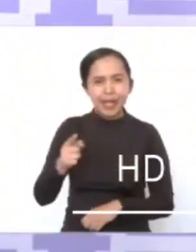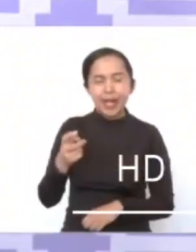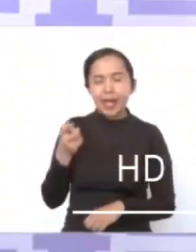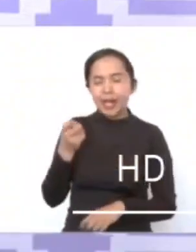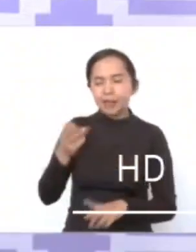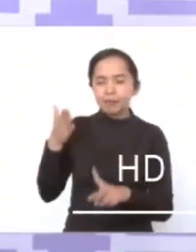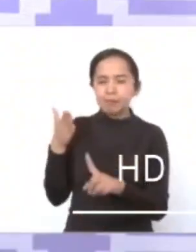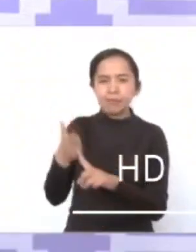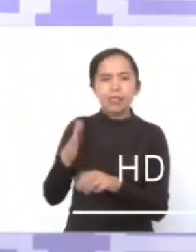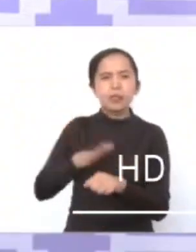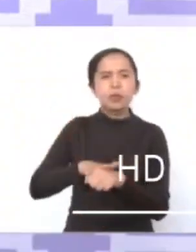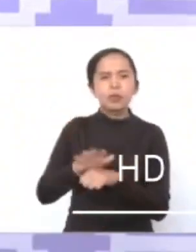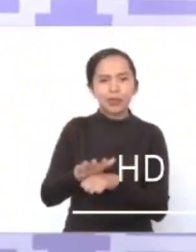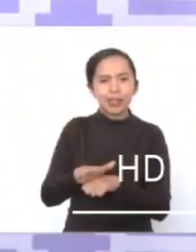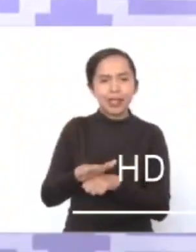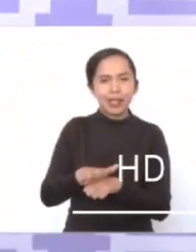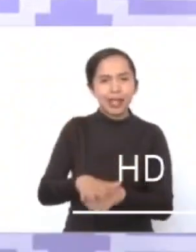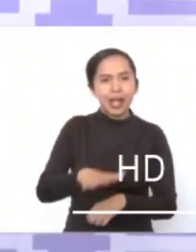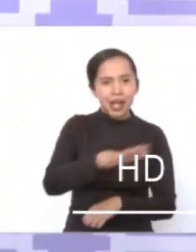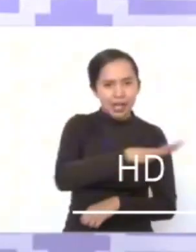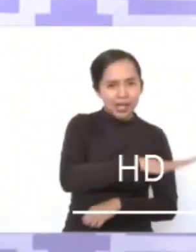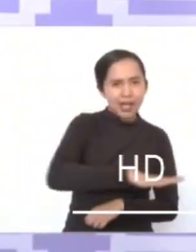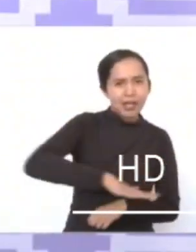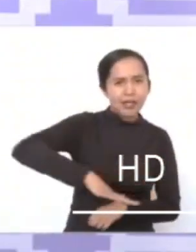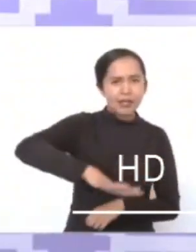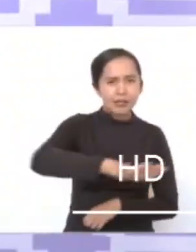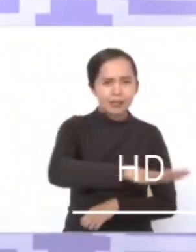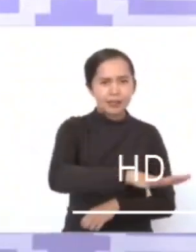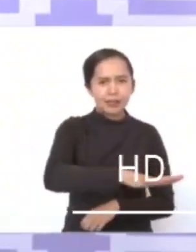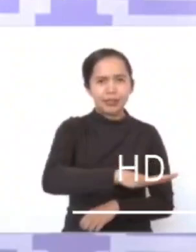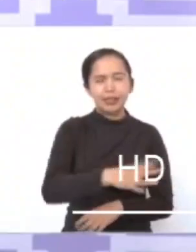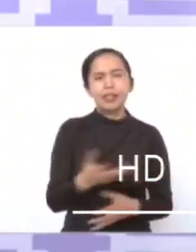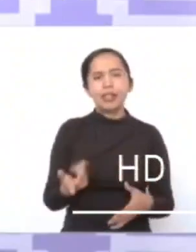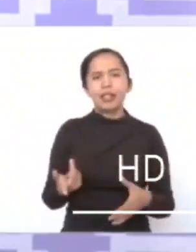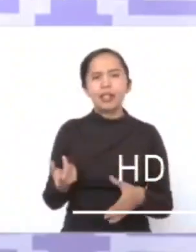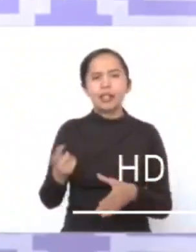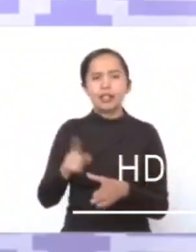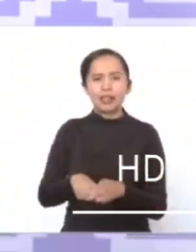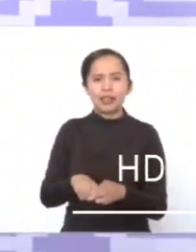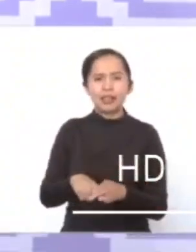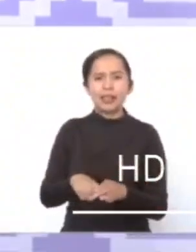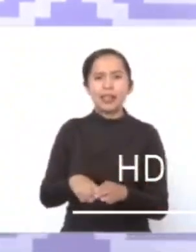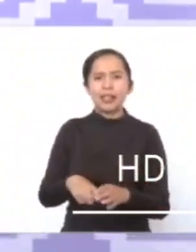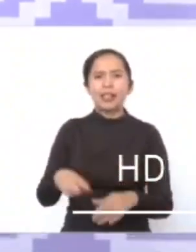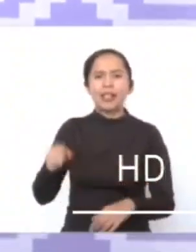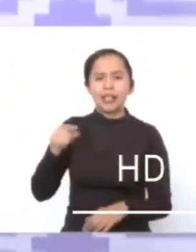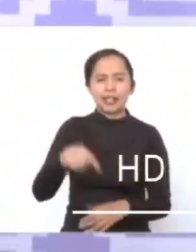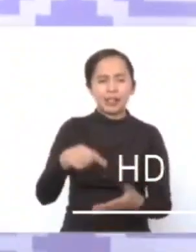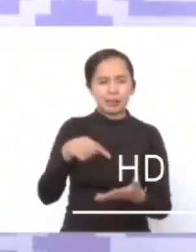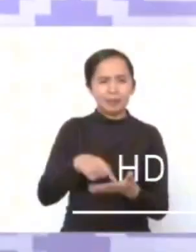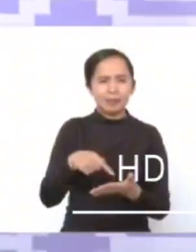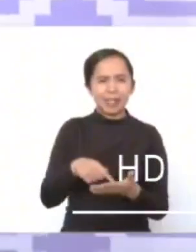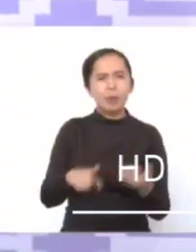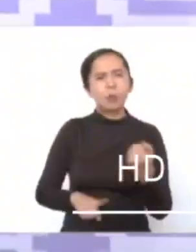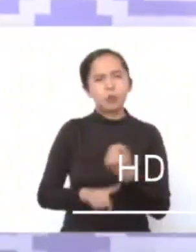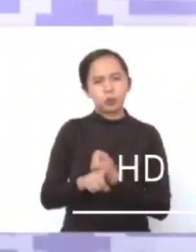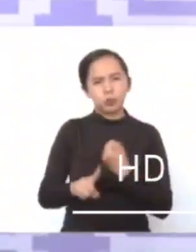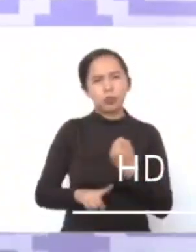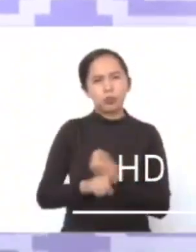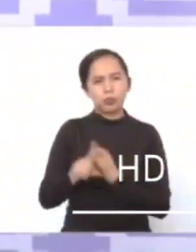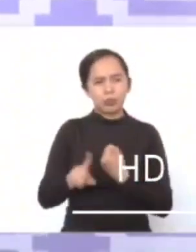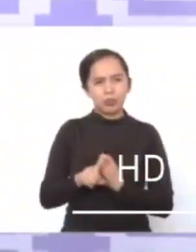evitar que más personas de este grupo poblacional se sumen a las lamentables estadísticas y, por el